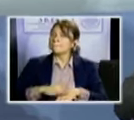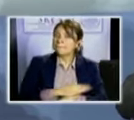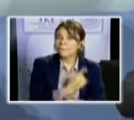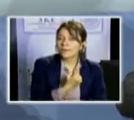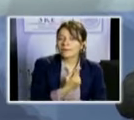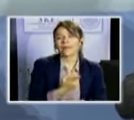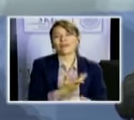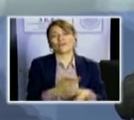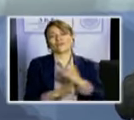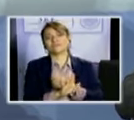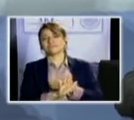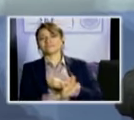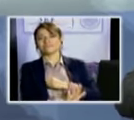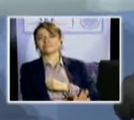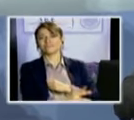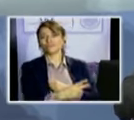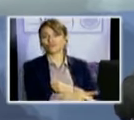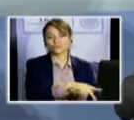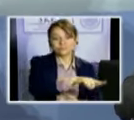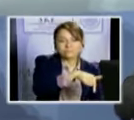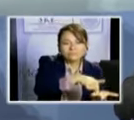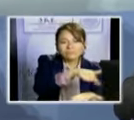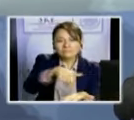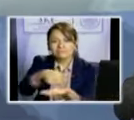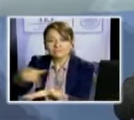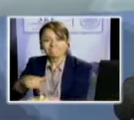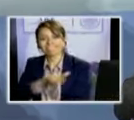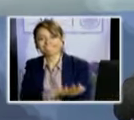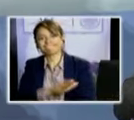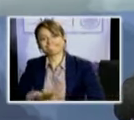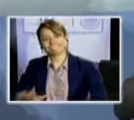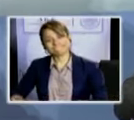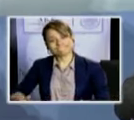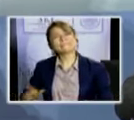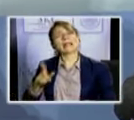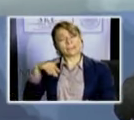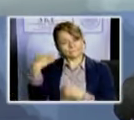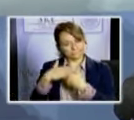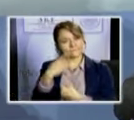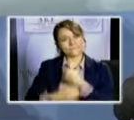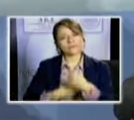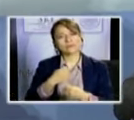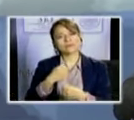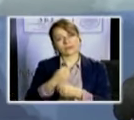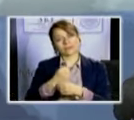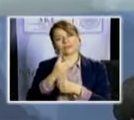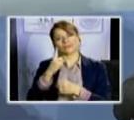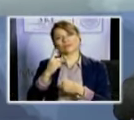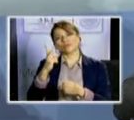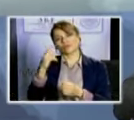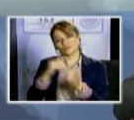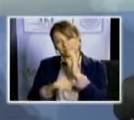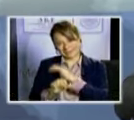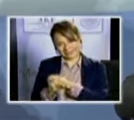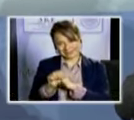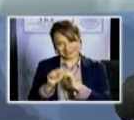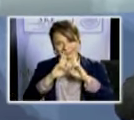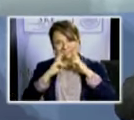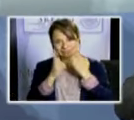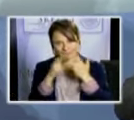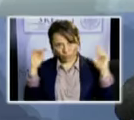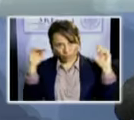que la reunión de 2016 puede aportar muchísimo si se logrará separar el tema droga